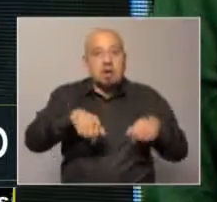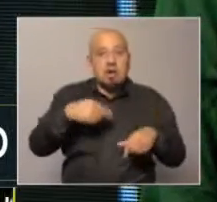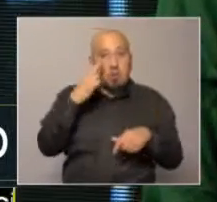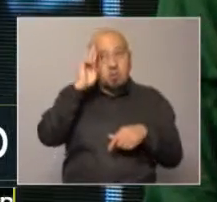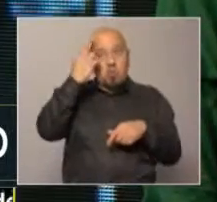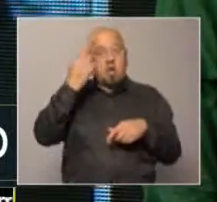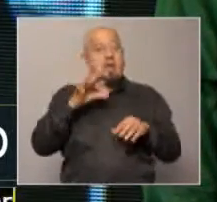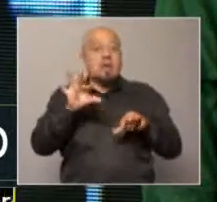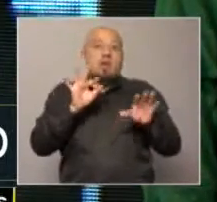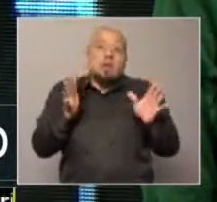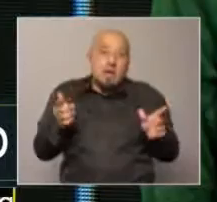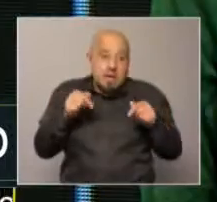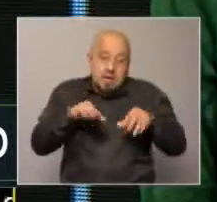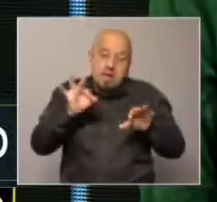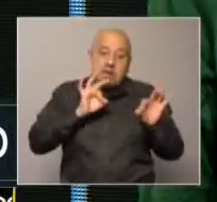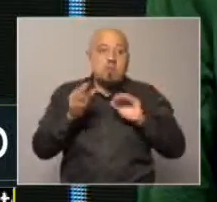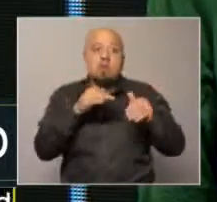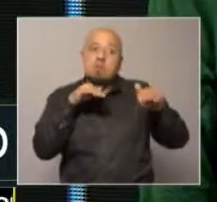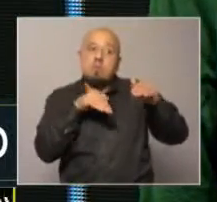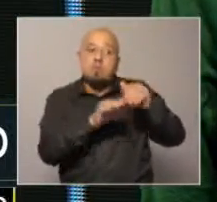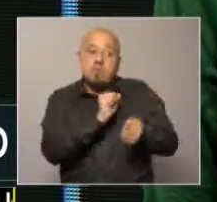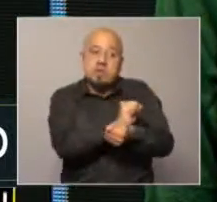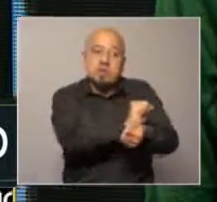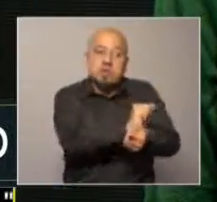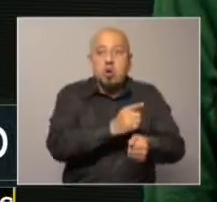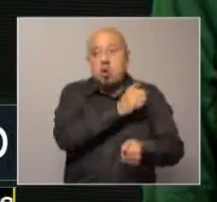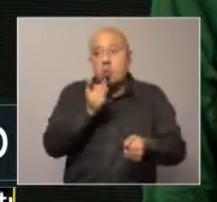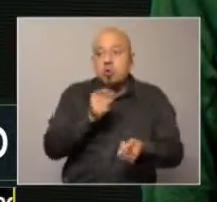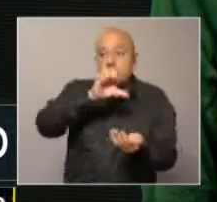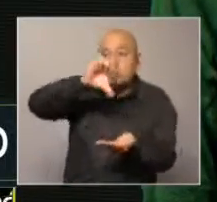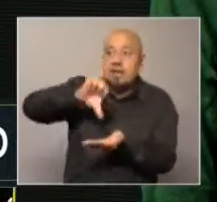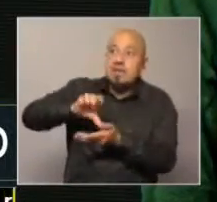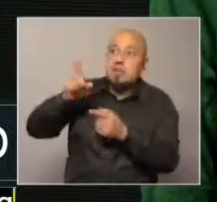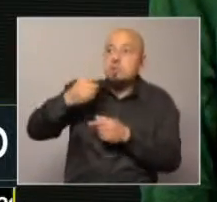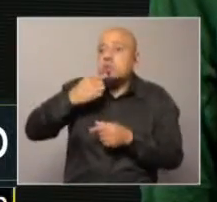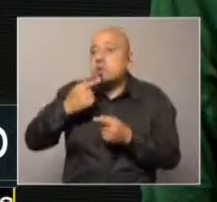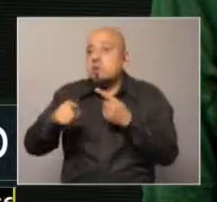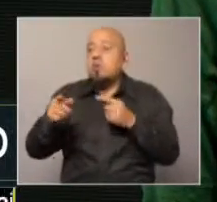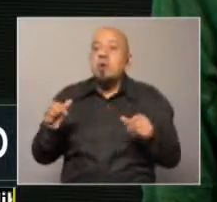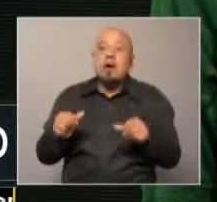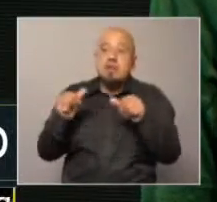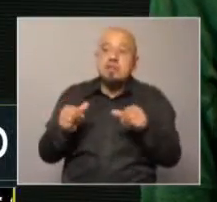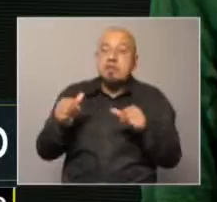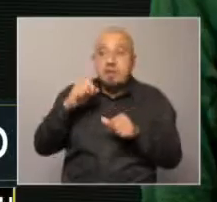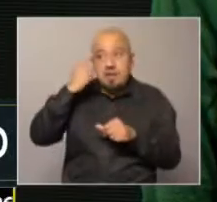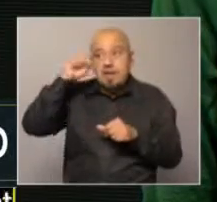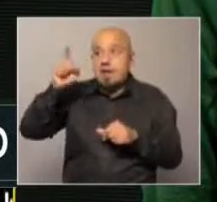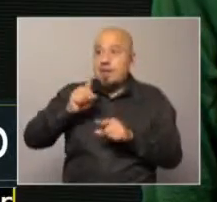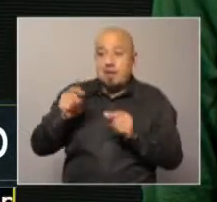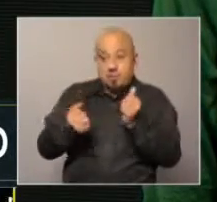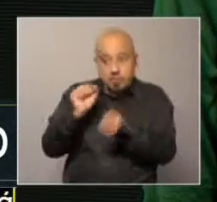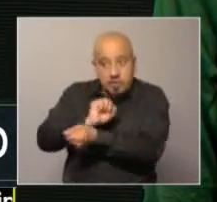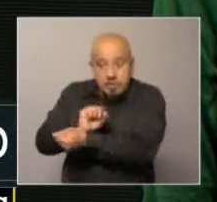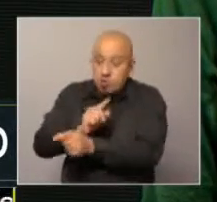optado por el encierro. Otros países optan por medidas extrajudiciales, incluso por medidas socioeducativas uh-huh. y no por la privación de